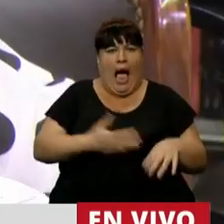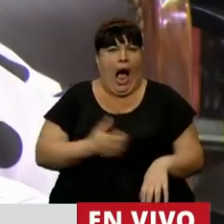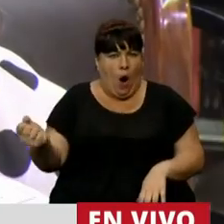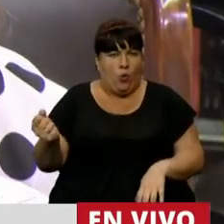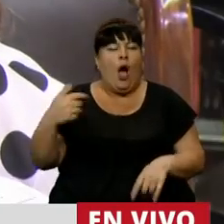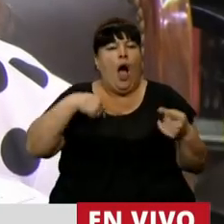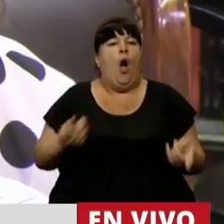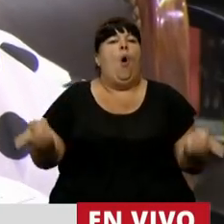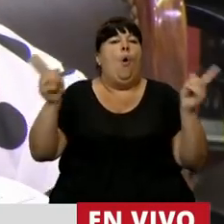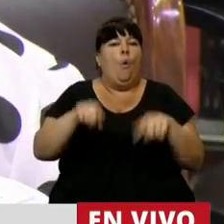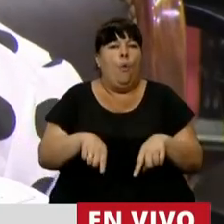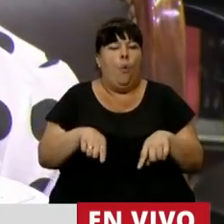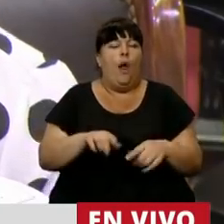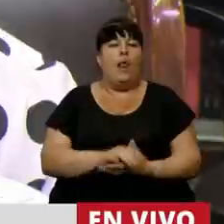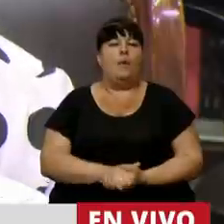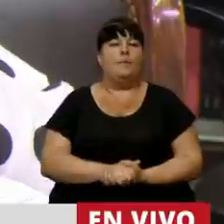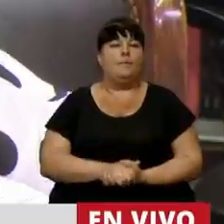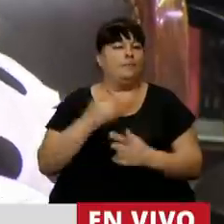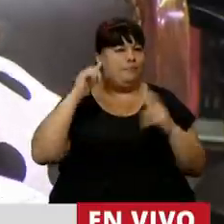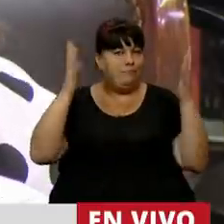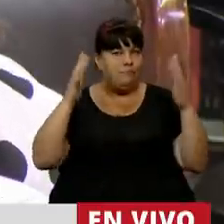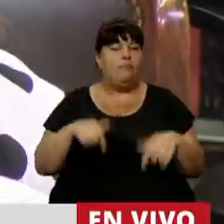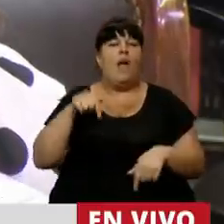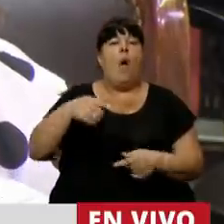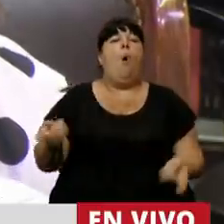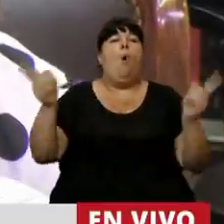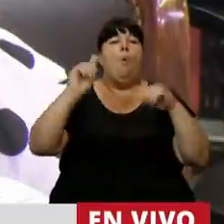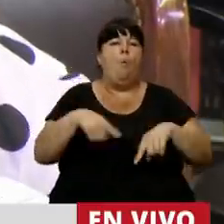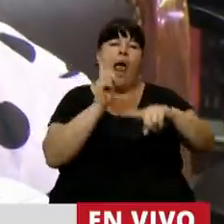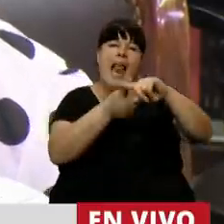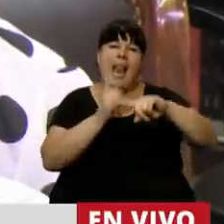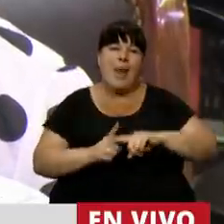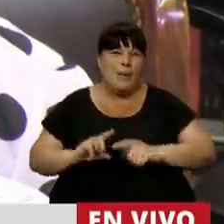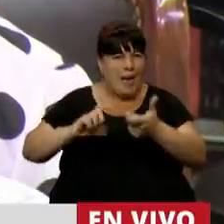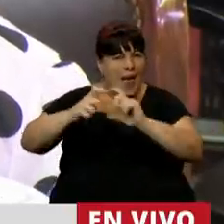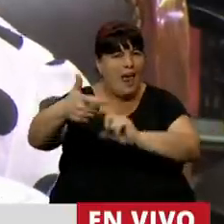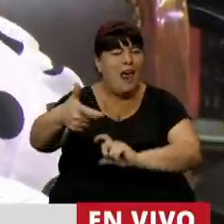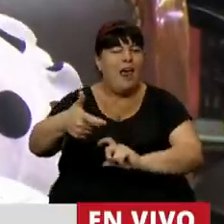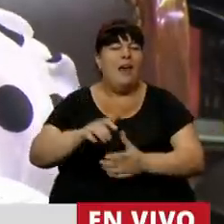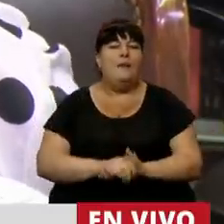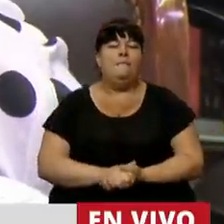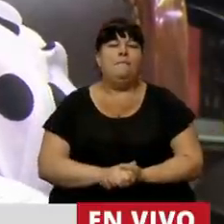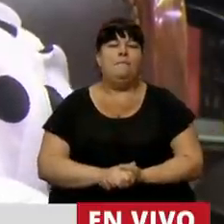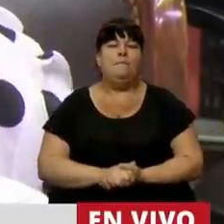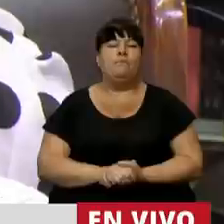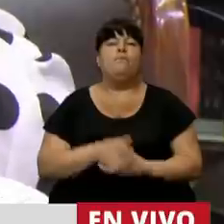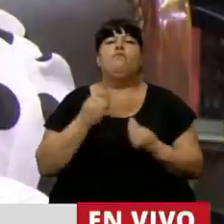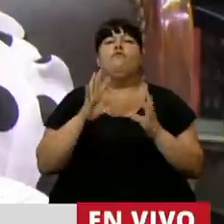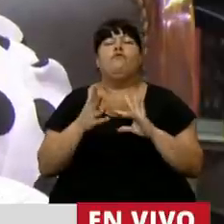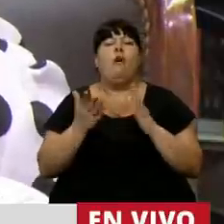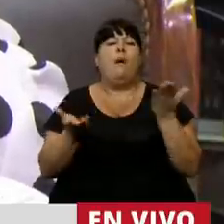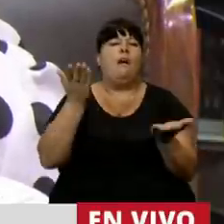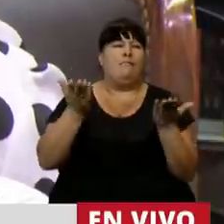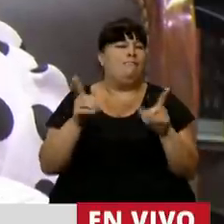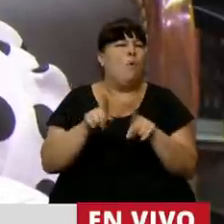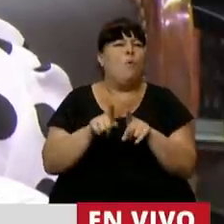ahora volvemos a una fórmula, presidente, que se maneja en